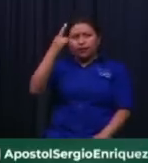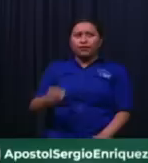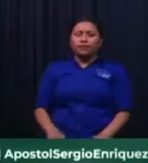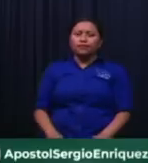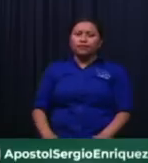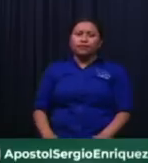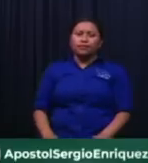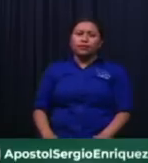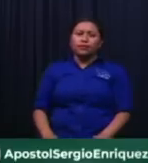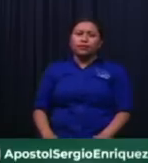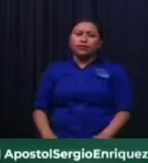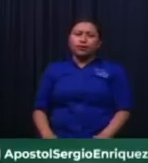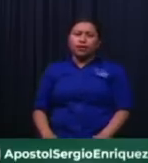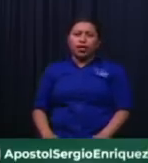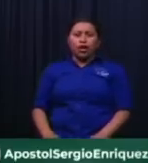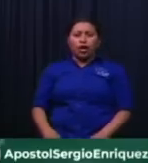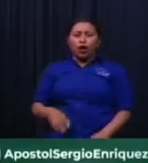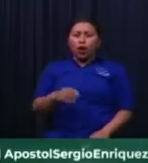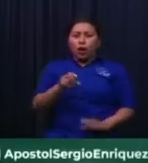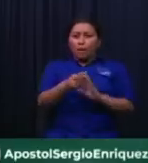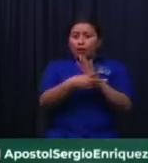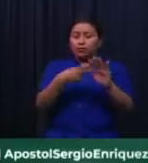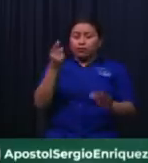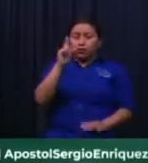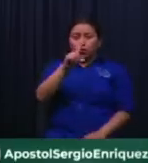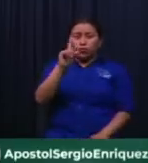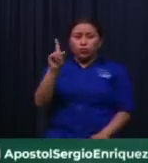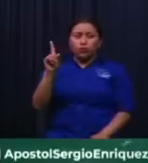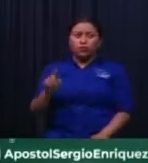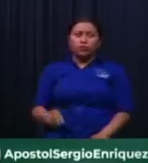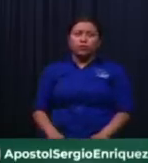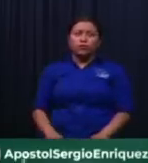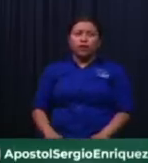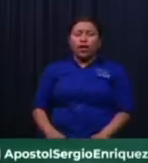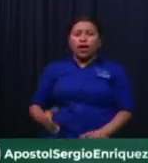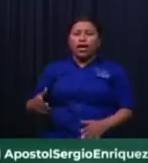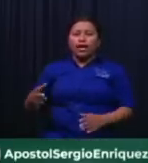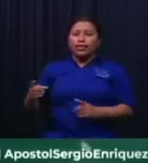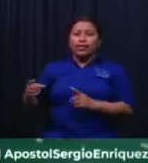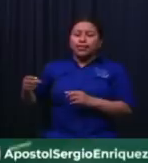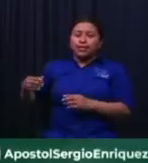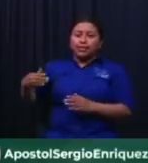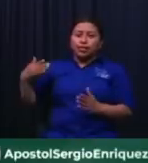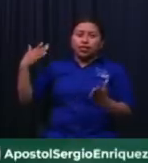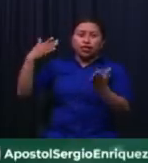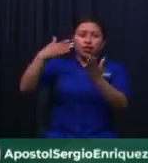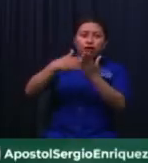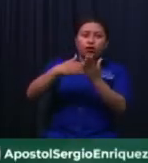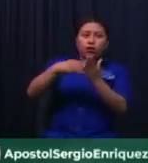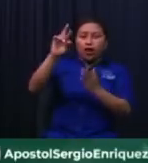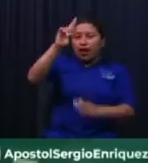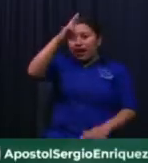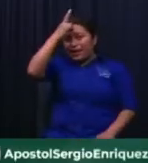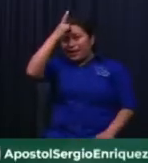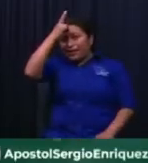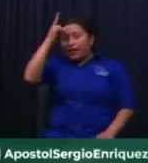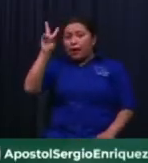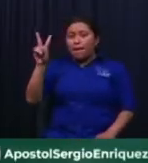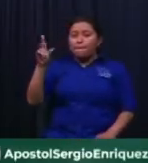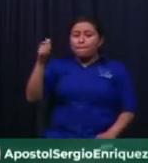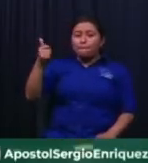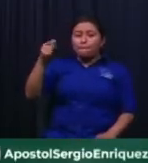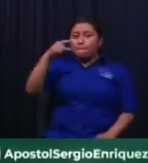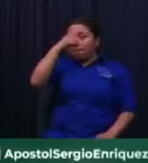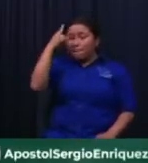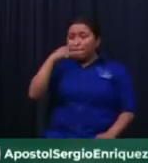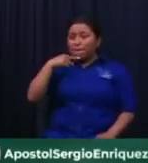1:11. Que trajeran a la reina Vasti a la presencia del rey con su corona real, para